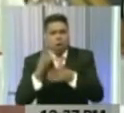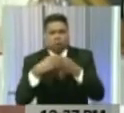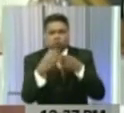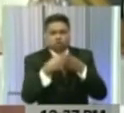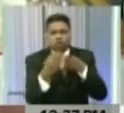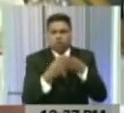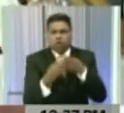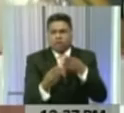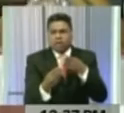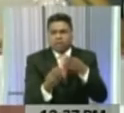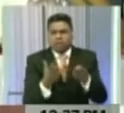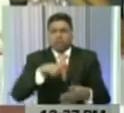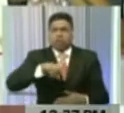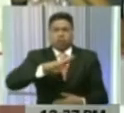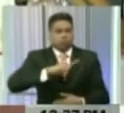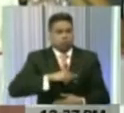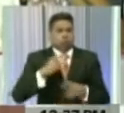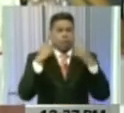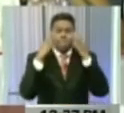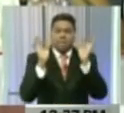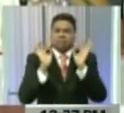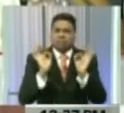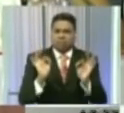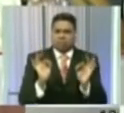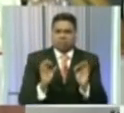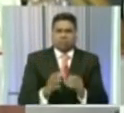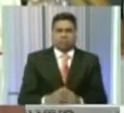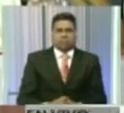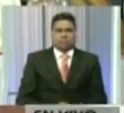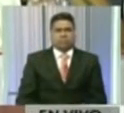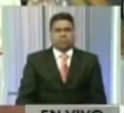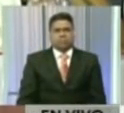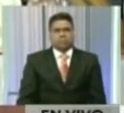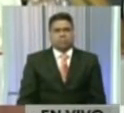Flotantes y que tenemos que estar nosotros pendientes.